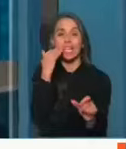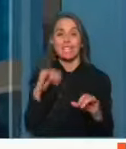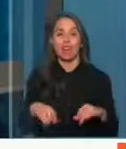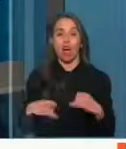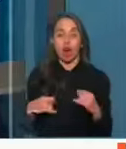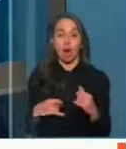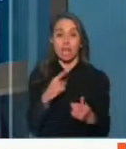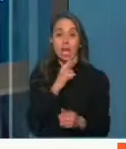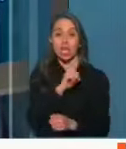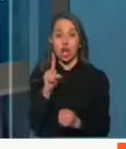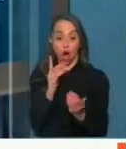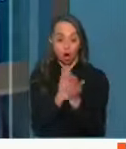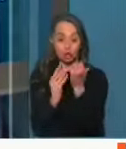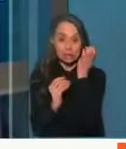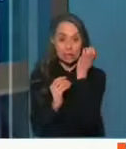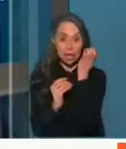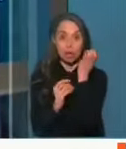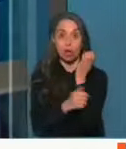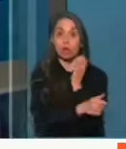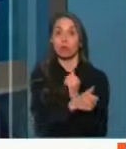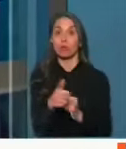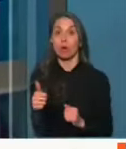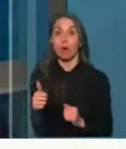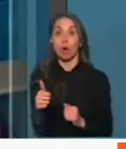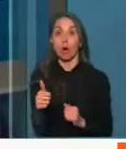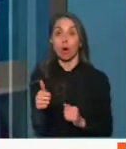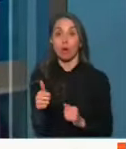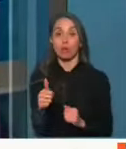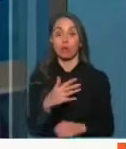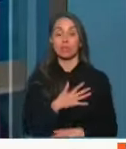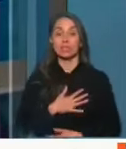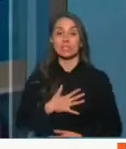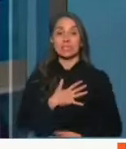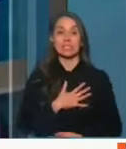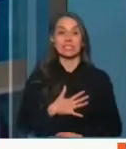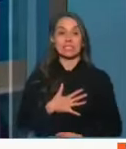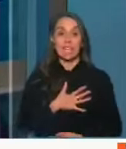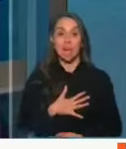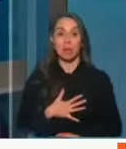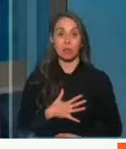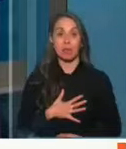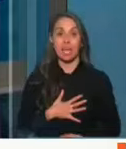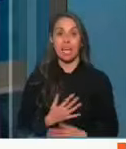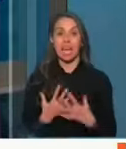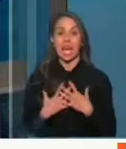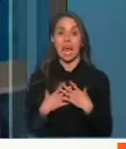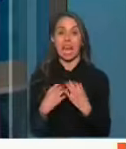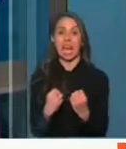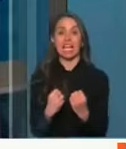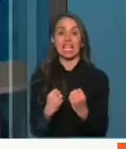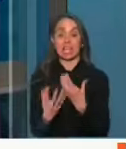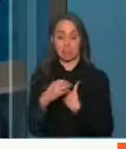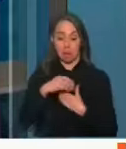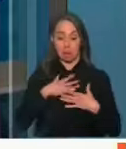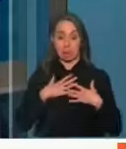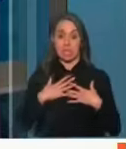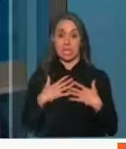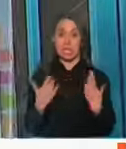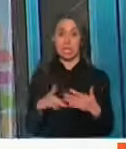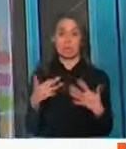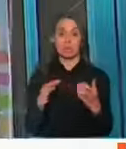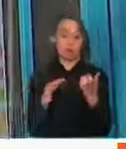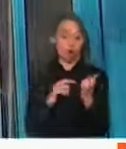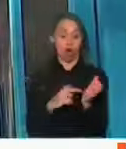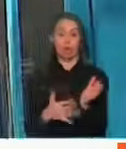adolescente, claro, todos se sintieron, bueno, se sienten en realidad, así como que le están quitando algo, parte de ellos, como sumamente